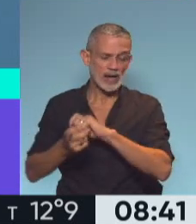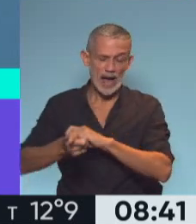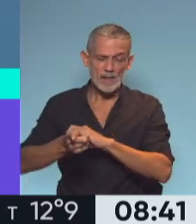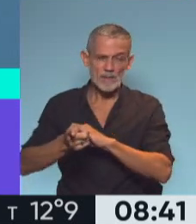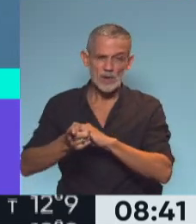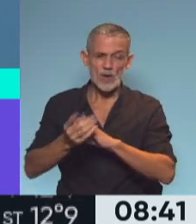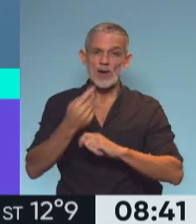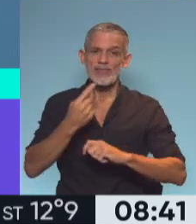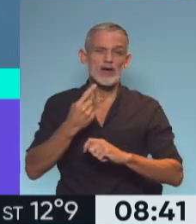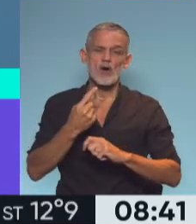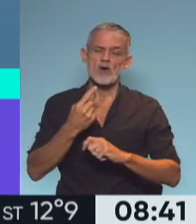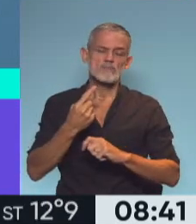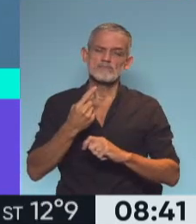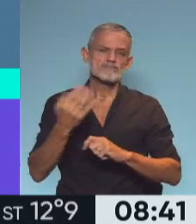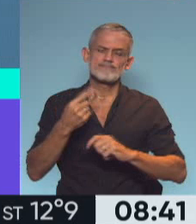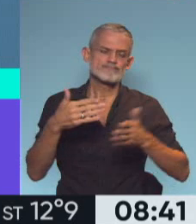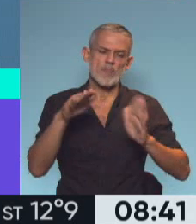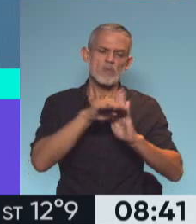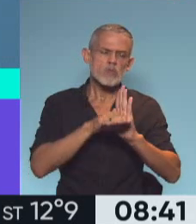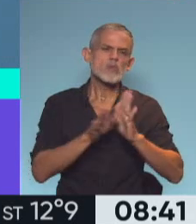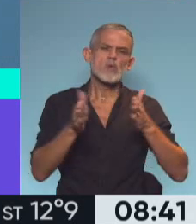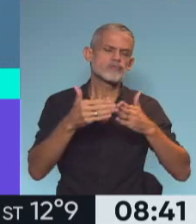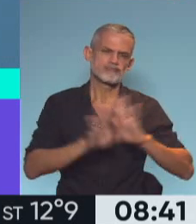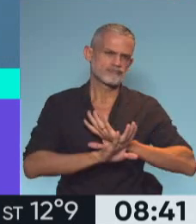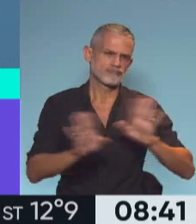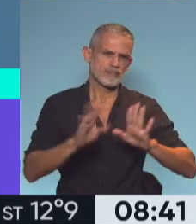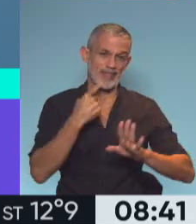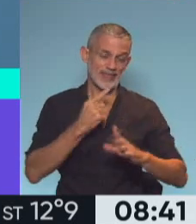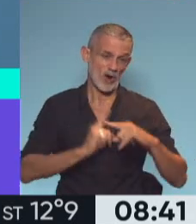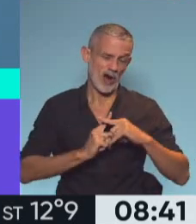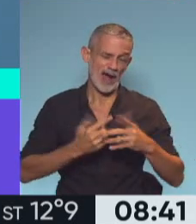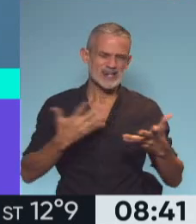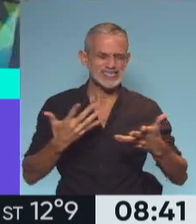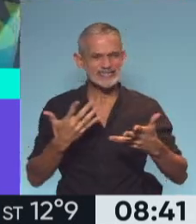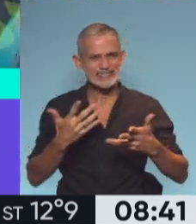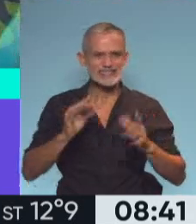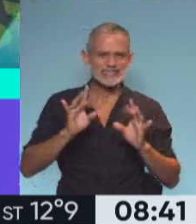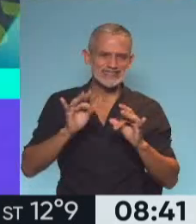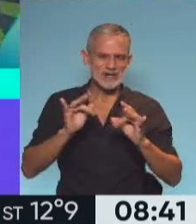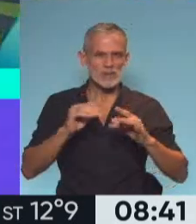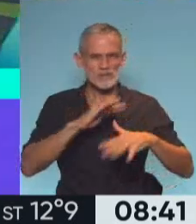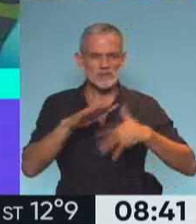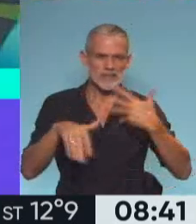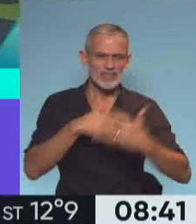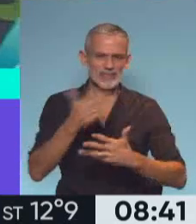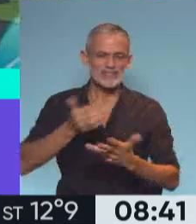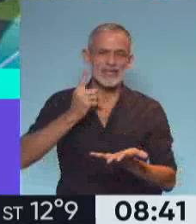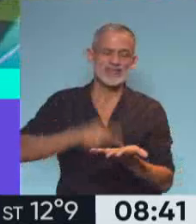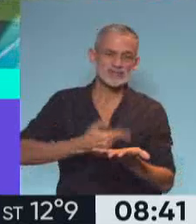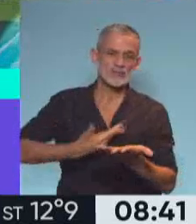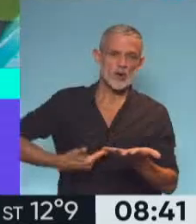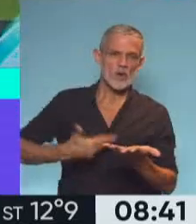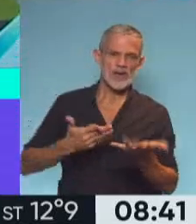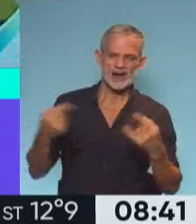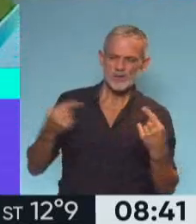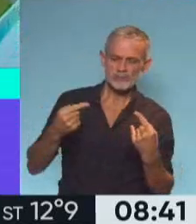que no debería haber medidas restrictivas. Y esto, bueno, empieza a complicar entonces las decisiones que se tomen, sobre